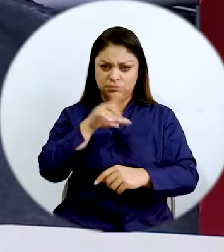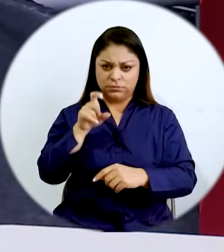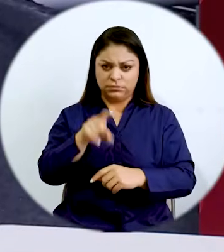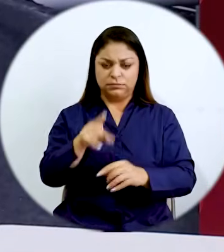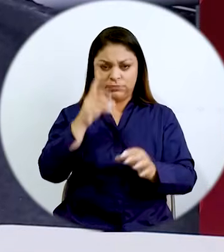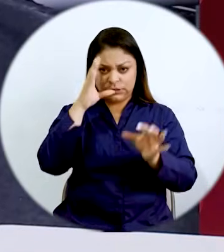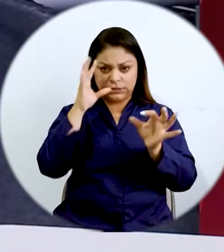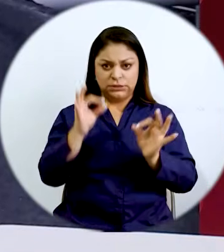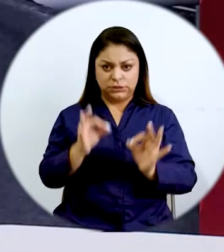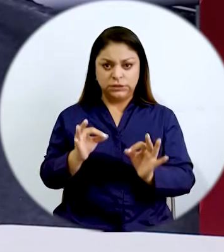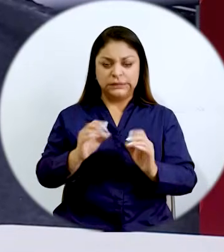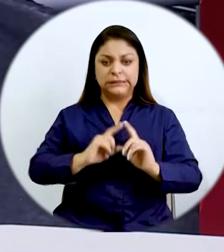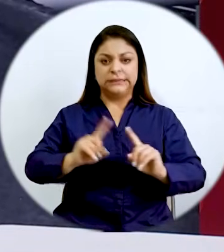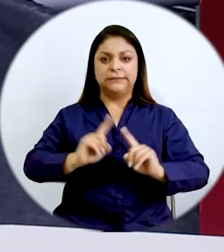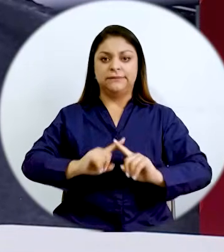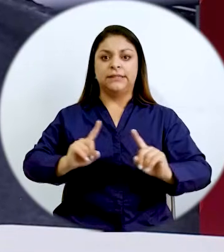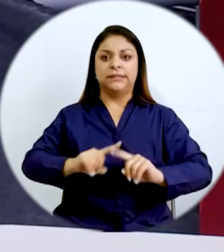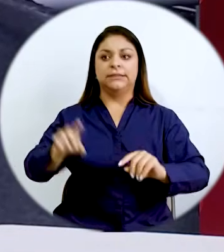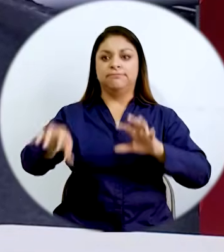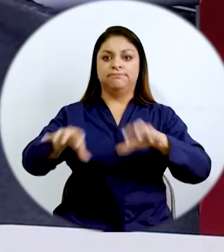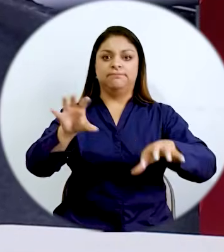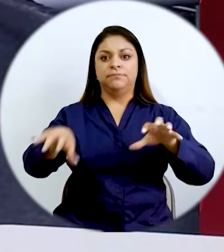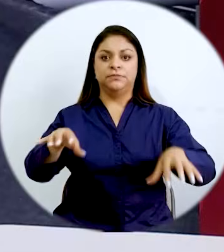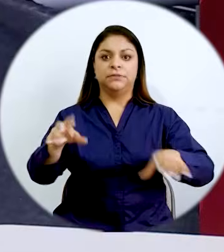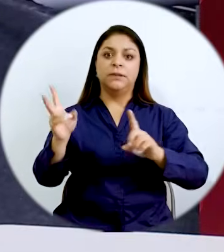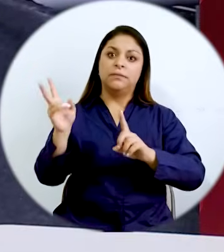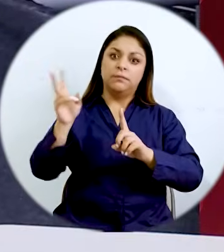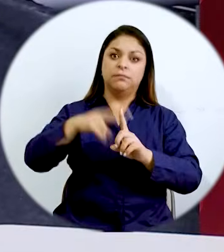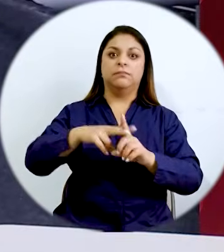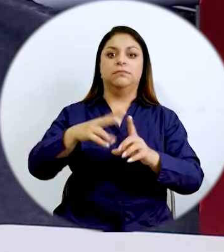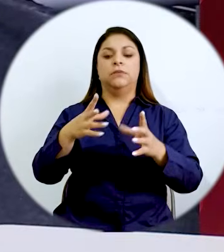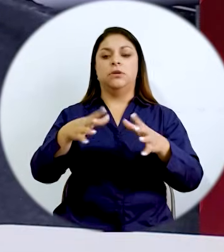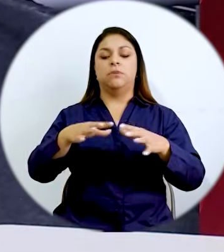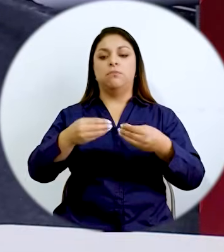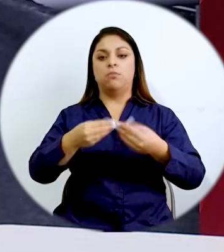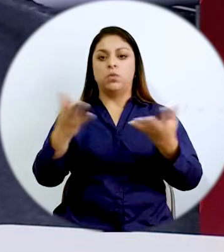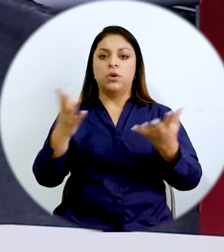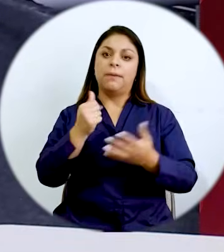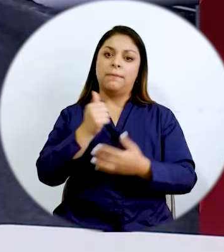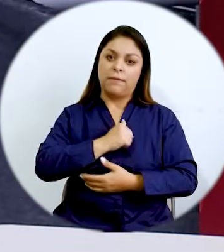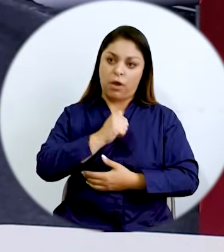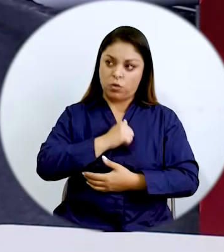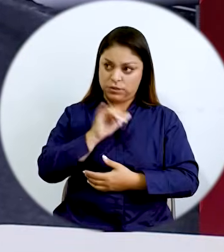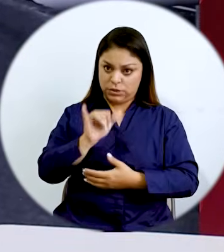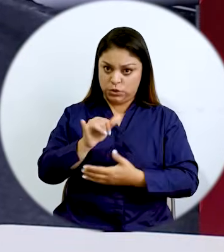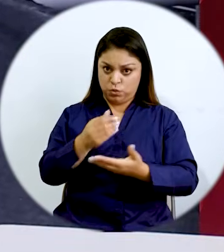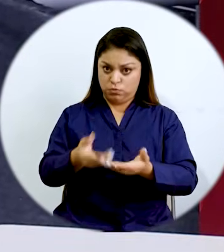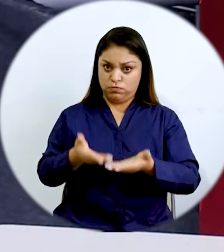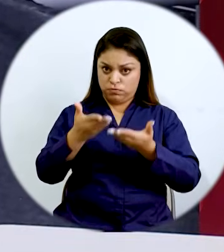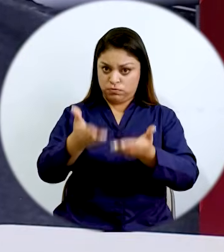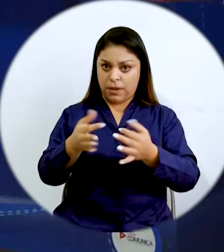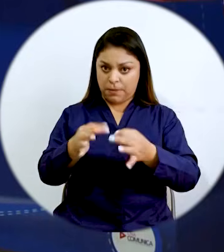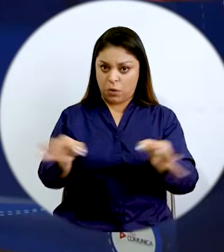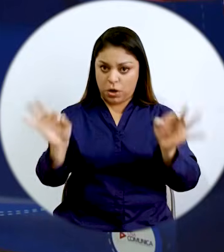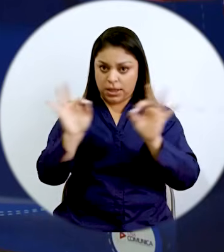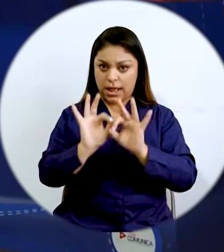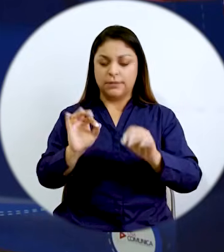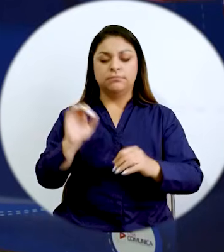de decisiones de, ¿verdad?, de los diferentes entes involucrados, sean públicos o privados. Eso es un aporte importante.